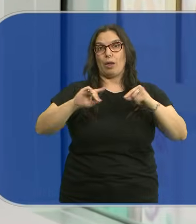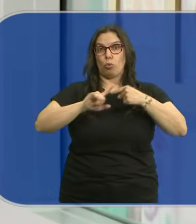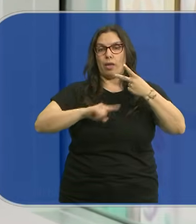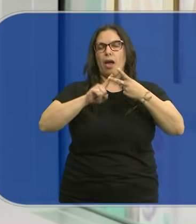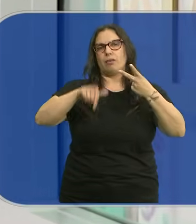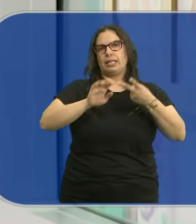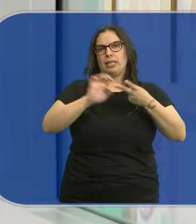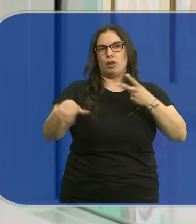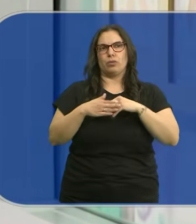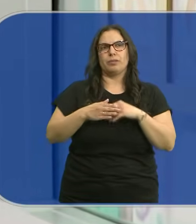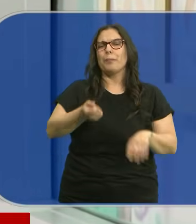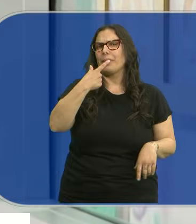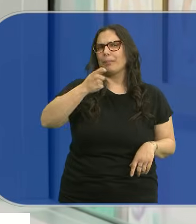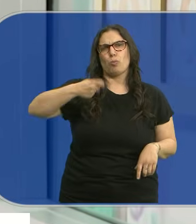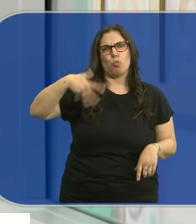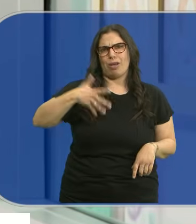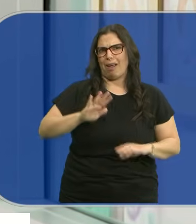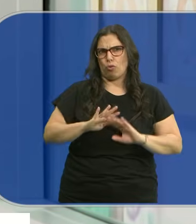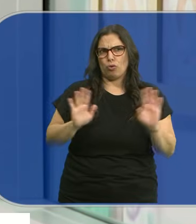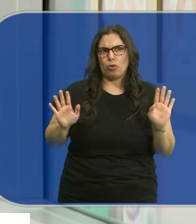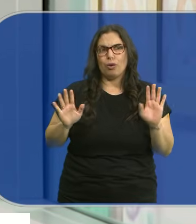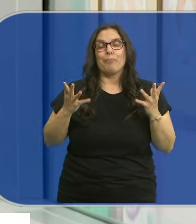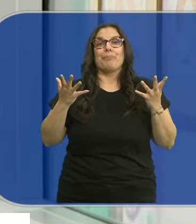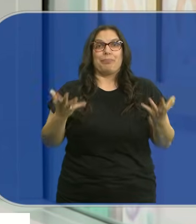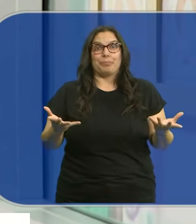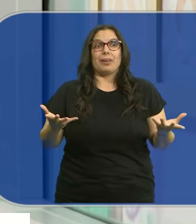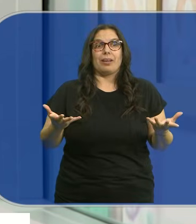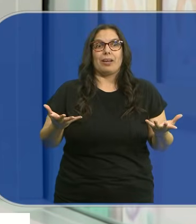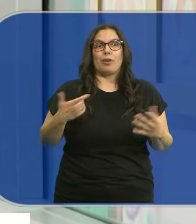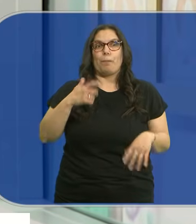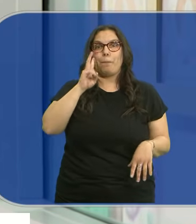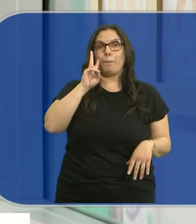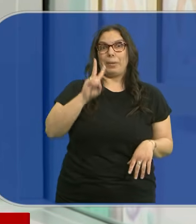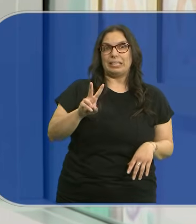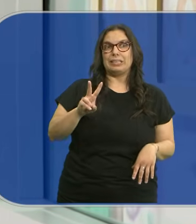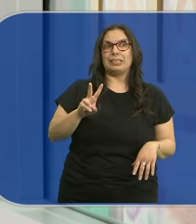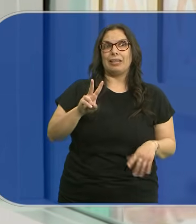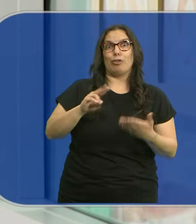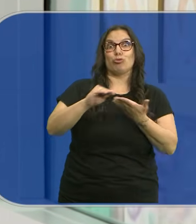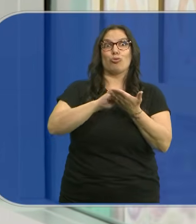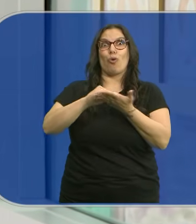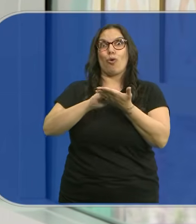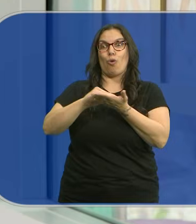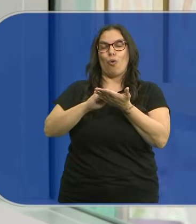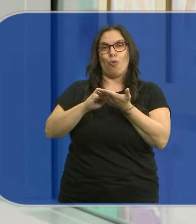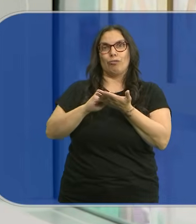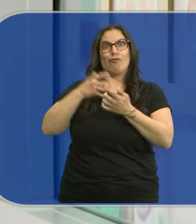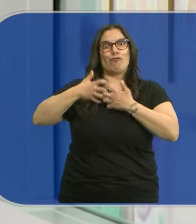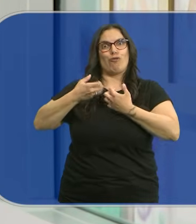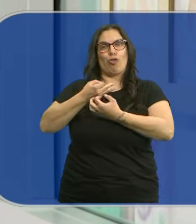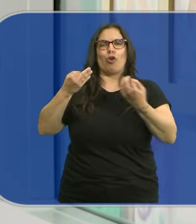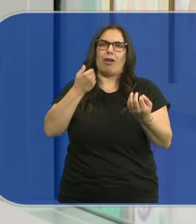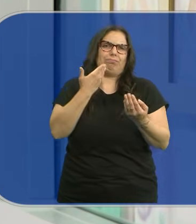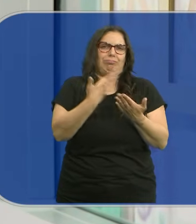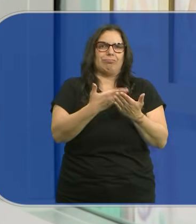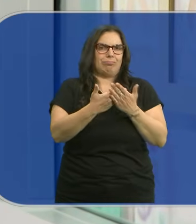un medicamento muy caro, pero claro, cuando ves lo que puede resolver, eso justifica ese